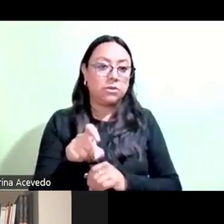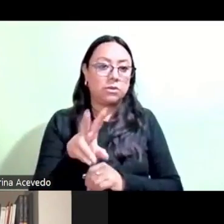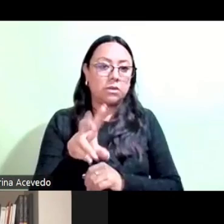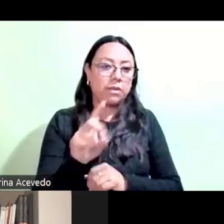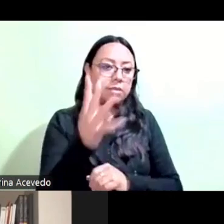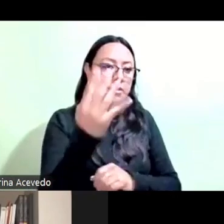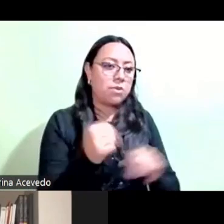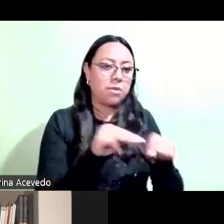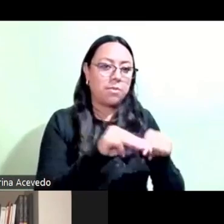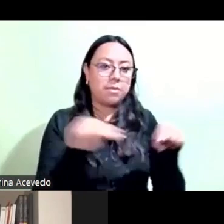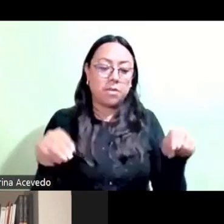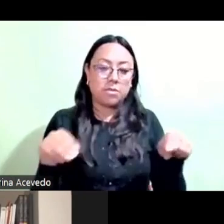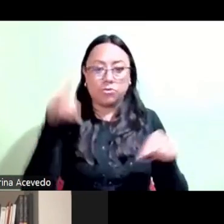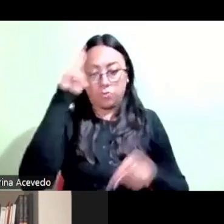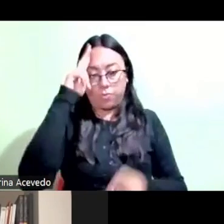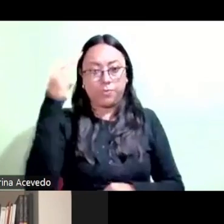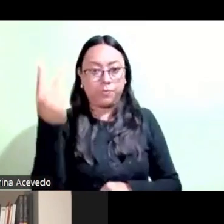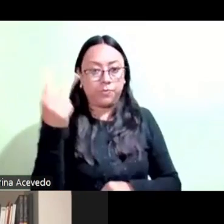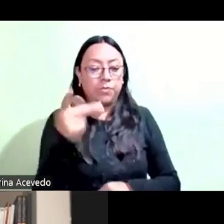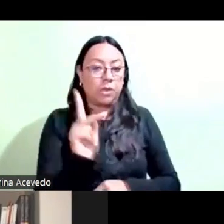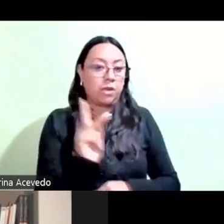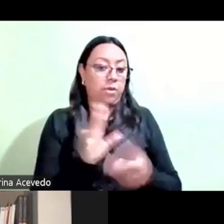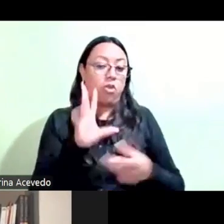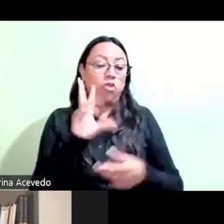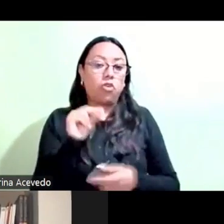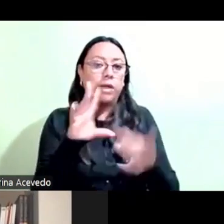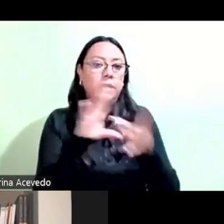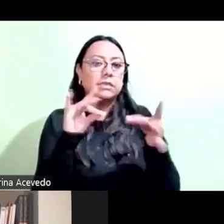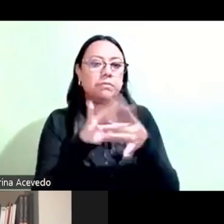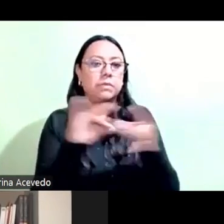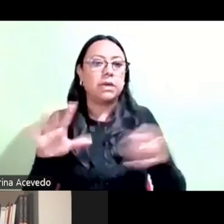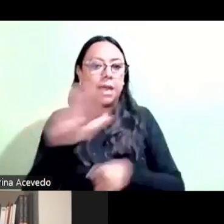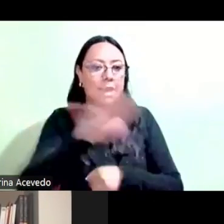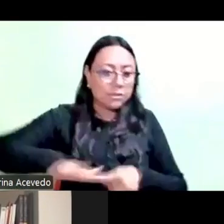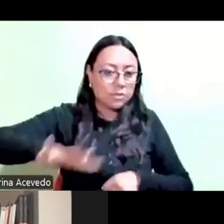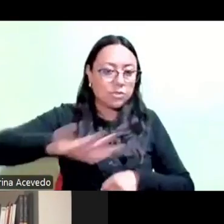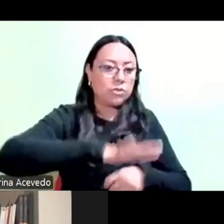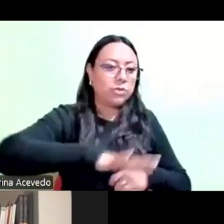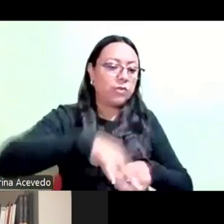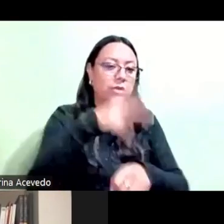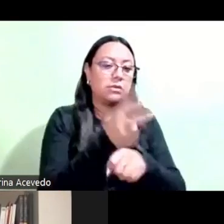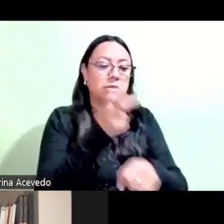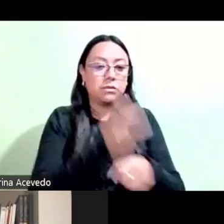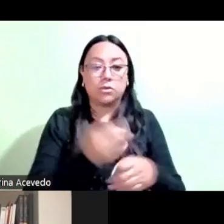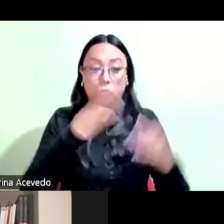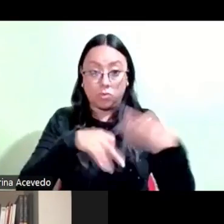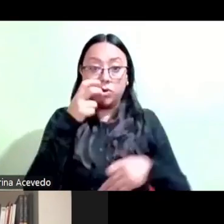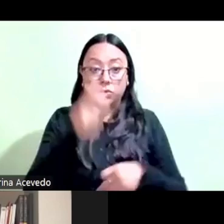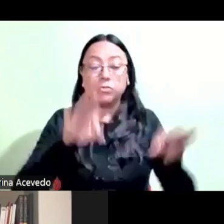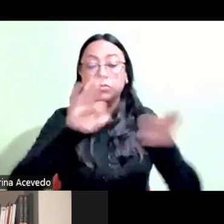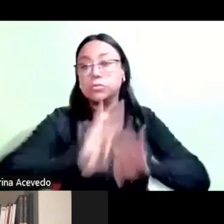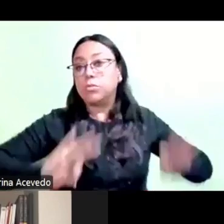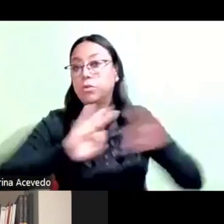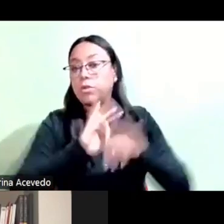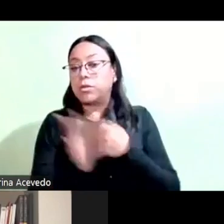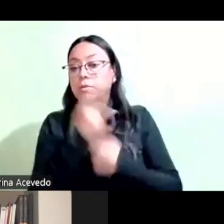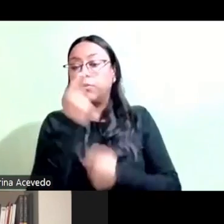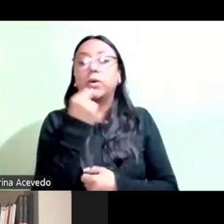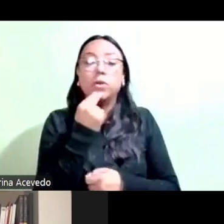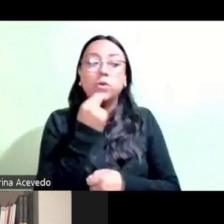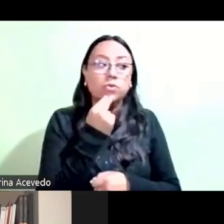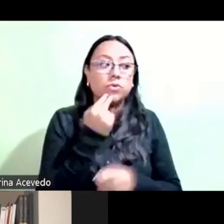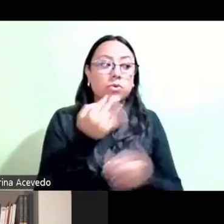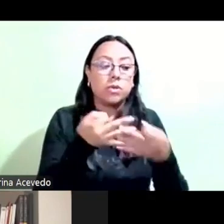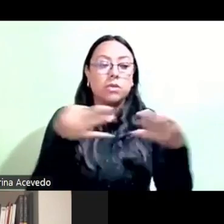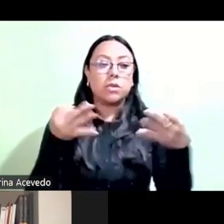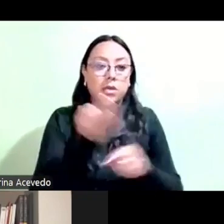esta no precisa la zonificación secundaria que solicita, lo cual resulta necesario en atención a que el uso de suelo que actualmente tiene el